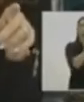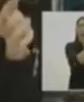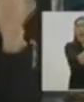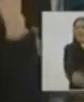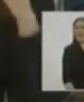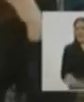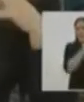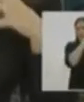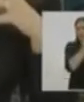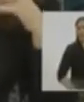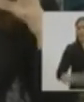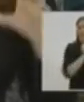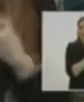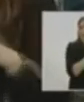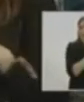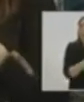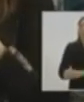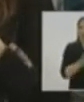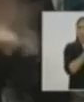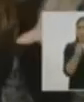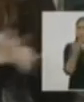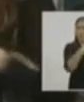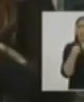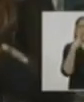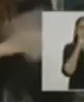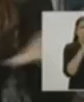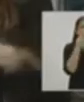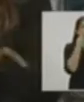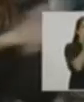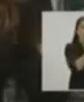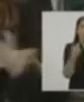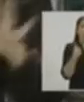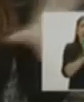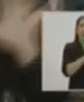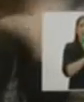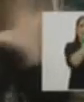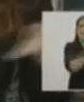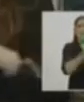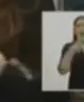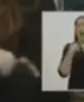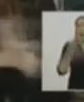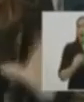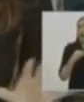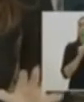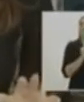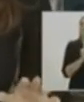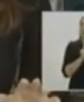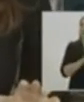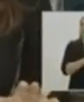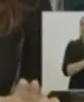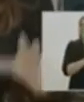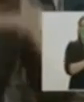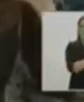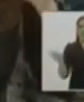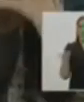un lote de terreno que tenía Néstor Kirchner en el año 2008, él lo pone como aporte irrevocable en la sociedad Los Sauces, y